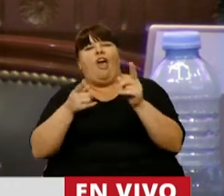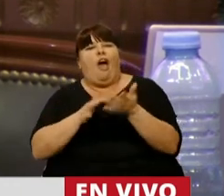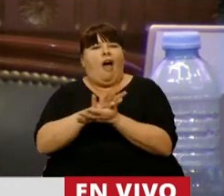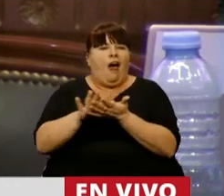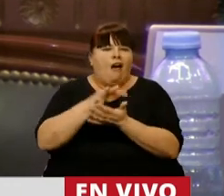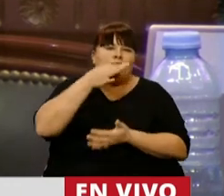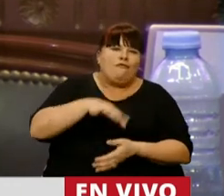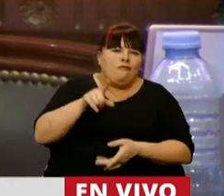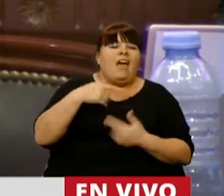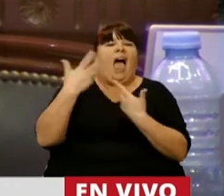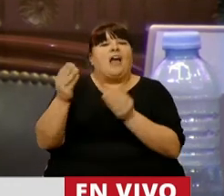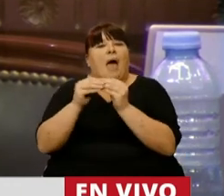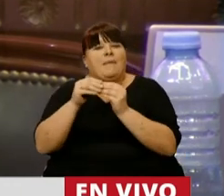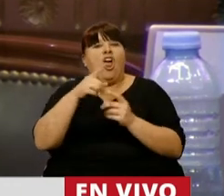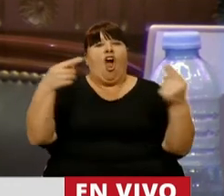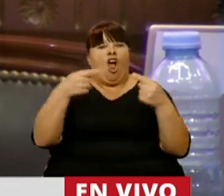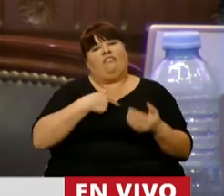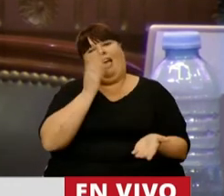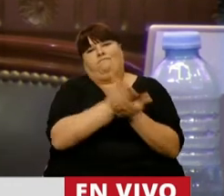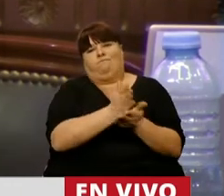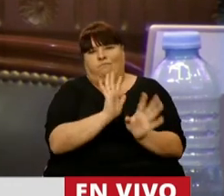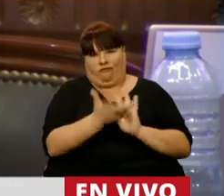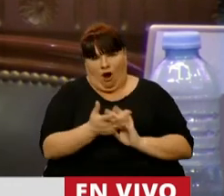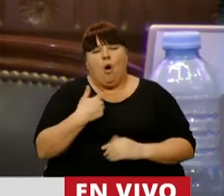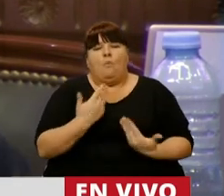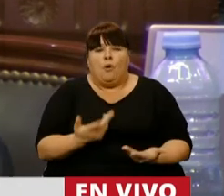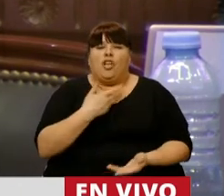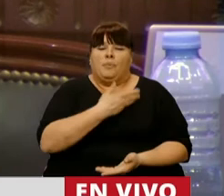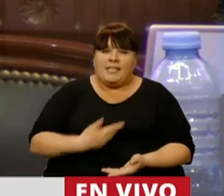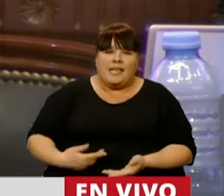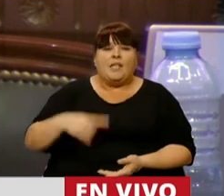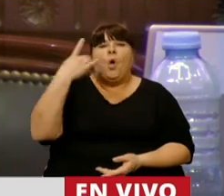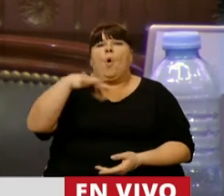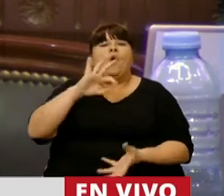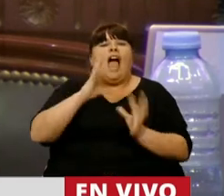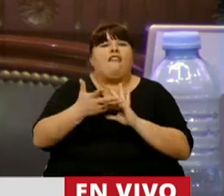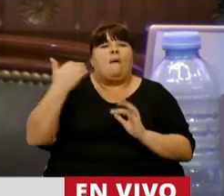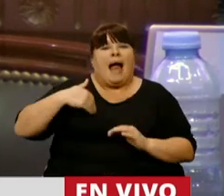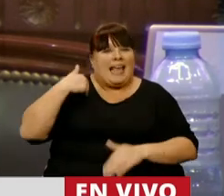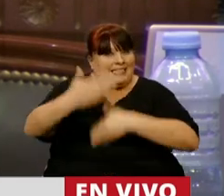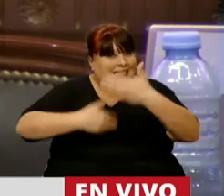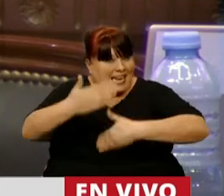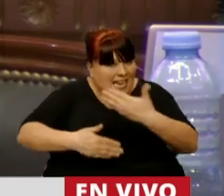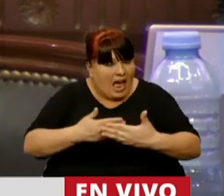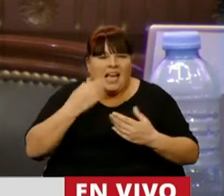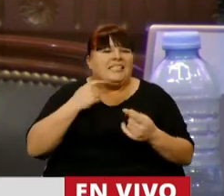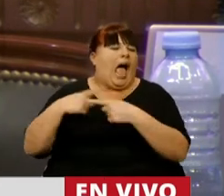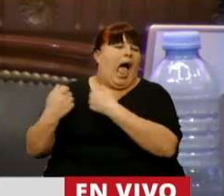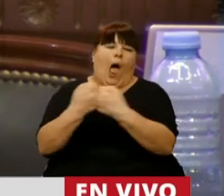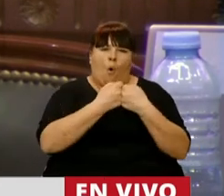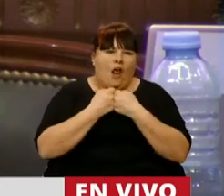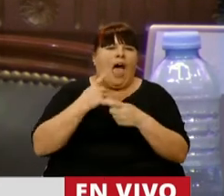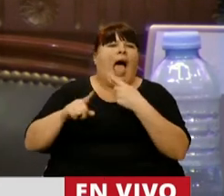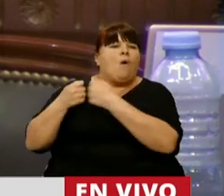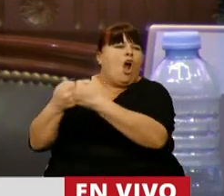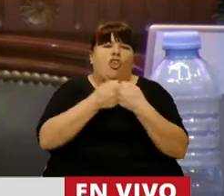por darle a los amigos y castigar al enemigo. Por eso, señor presidente, el único camino que tiene la Argentina es el